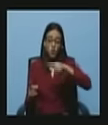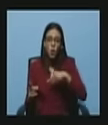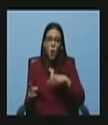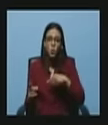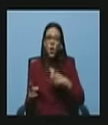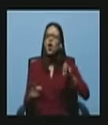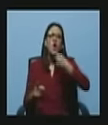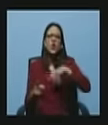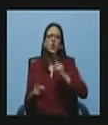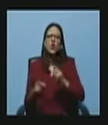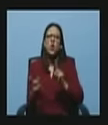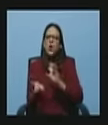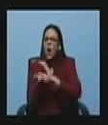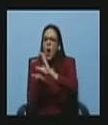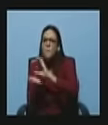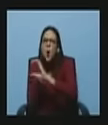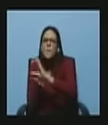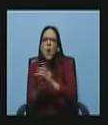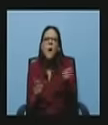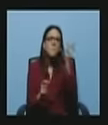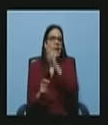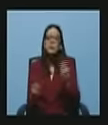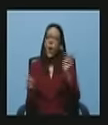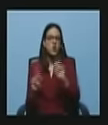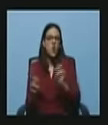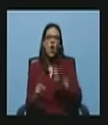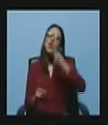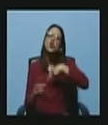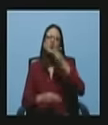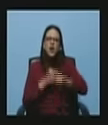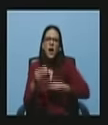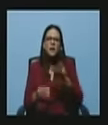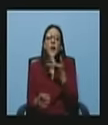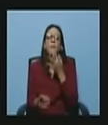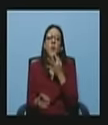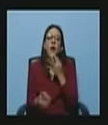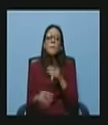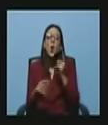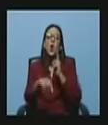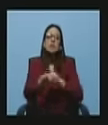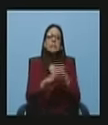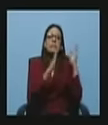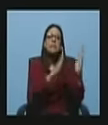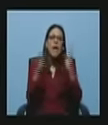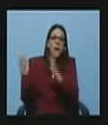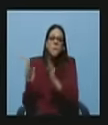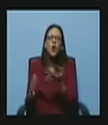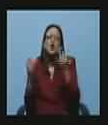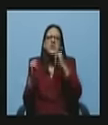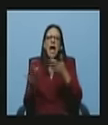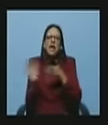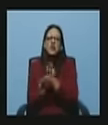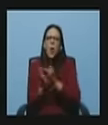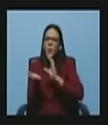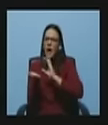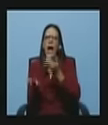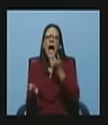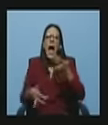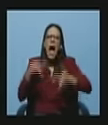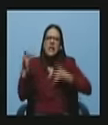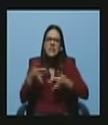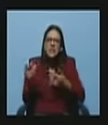no hacemos aportes de corte mensual porque no se puede. Lo que hacíamos era que eventualmente, si había que mover a la parroquia en actividad, y